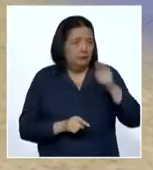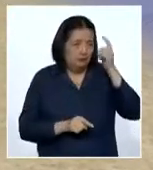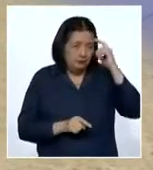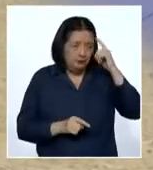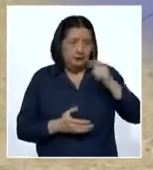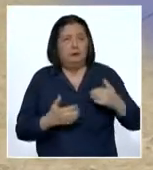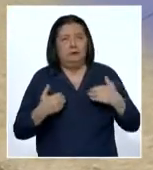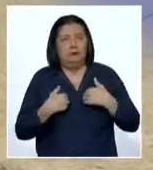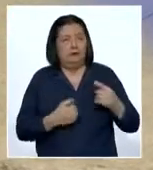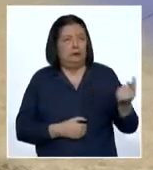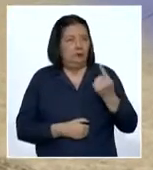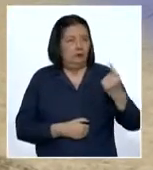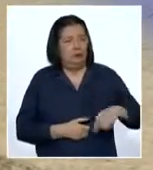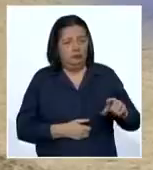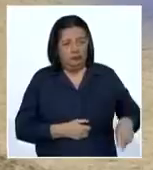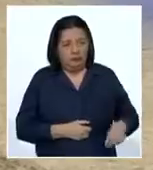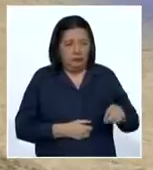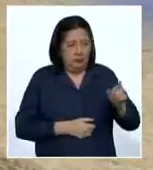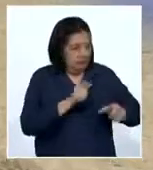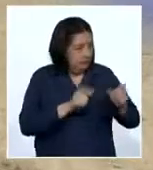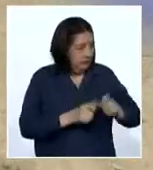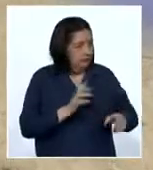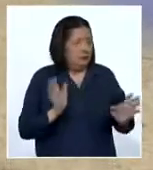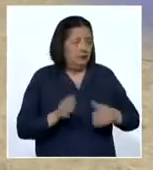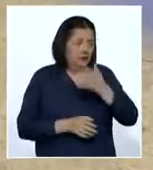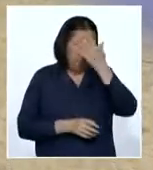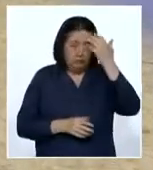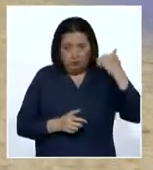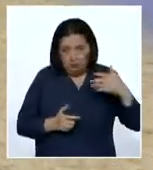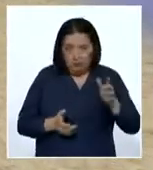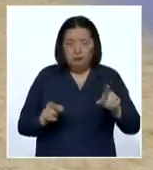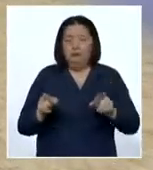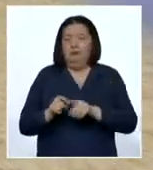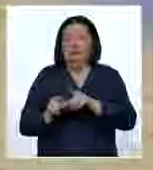simplemente podemos pensar en las personas y olvidarnos de seres vivos que también son vulnerables.